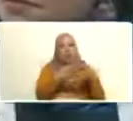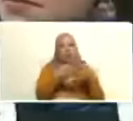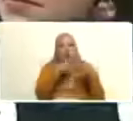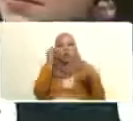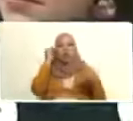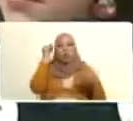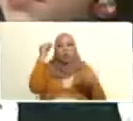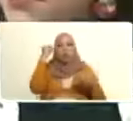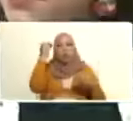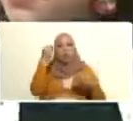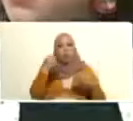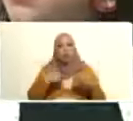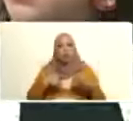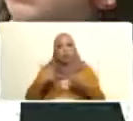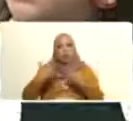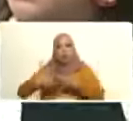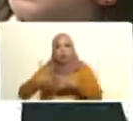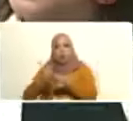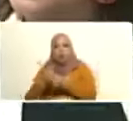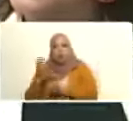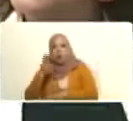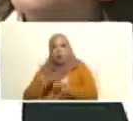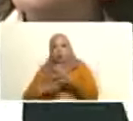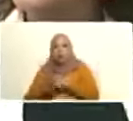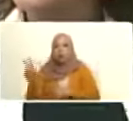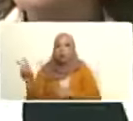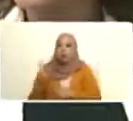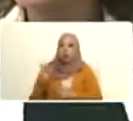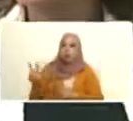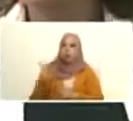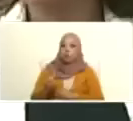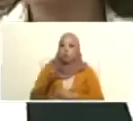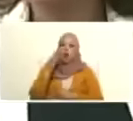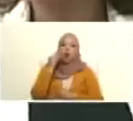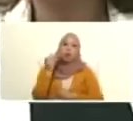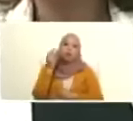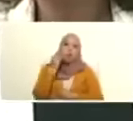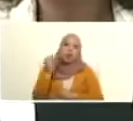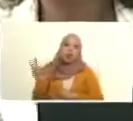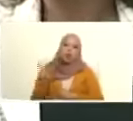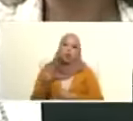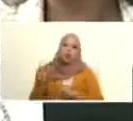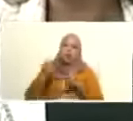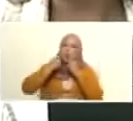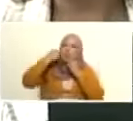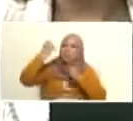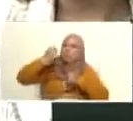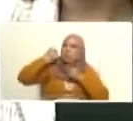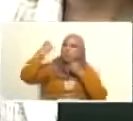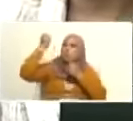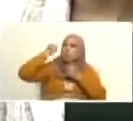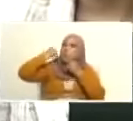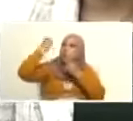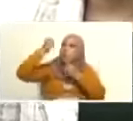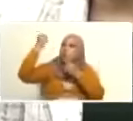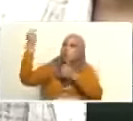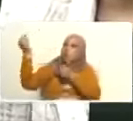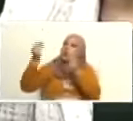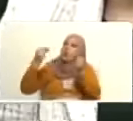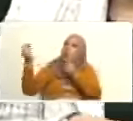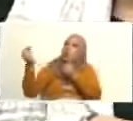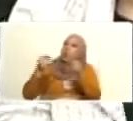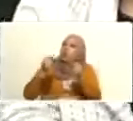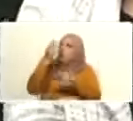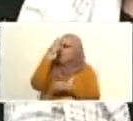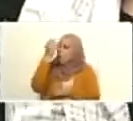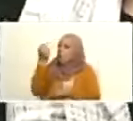Ha salido de la Academia de Ciencias, de la experiencia, de la lucha y del diálogo y el entendimiento